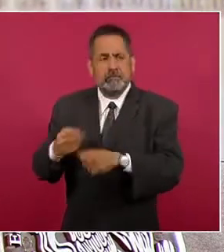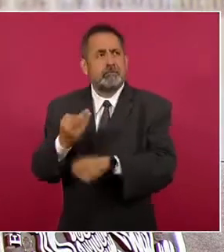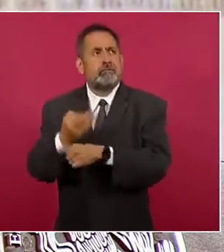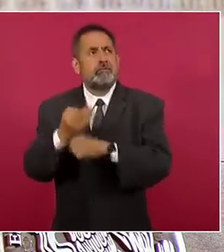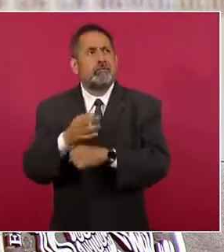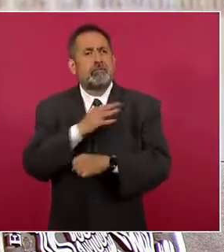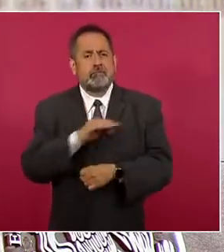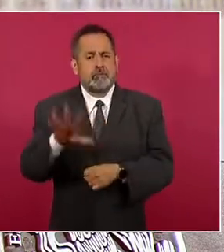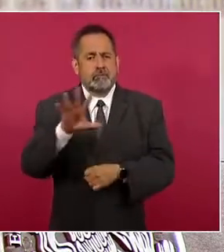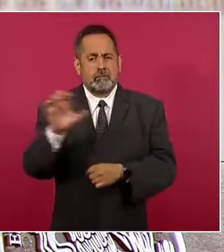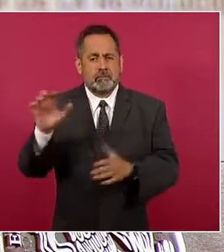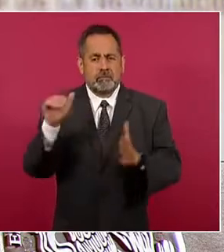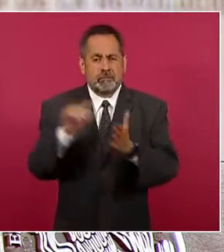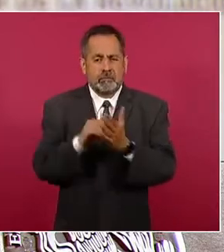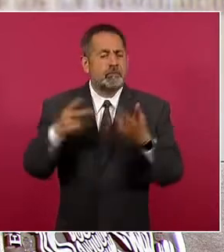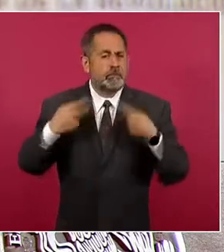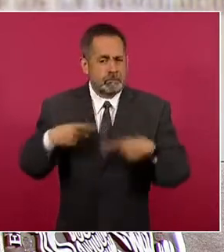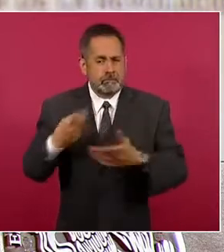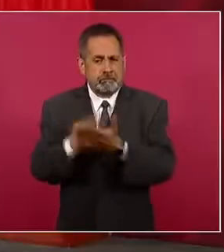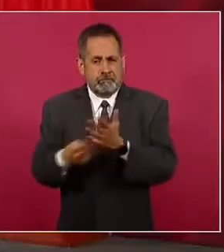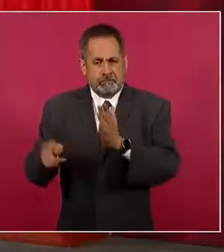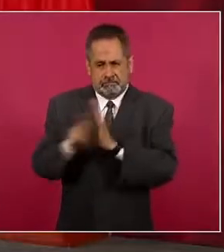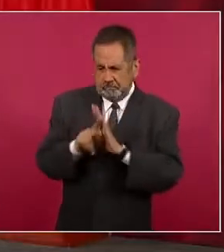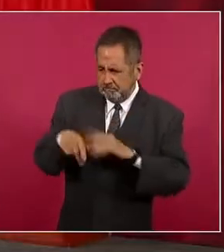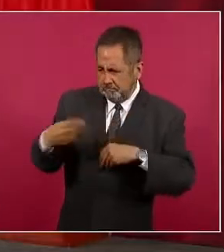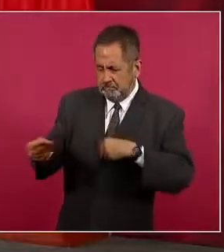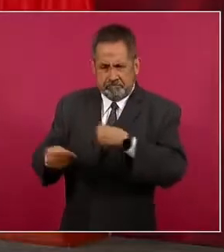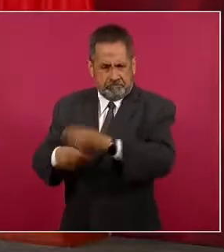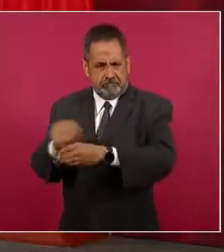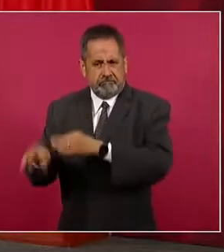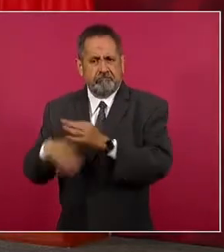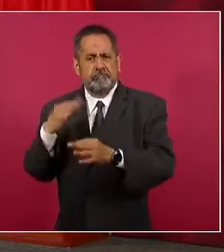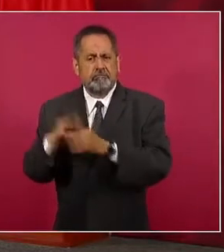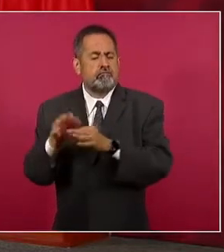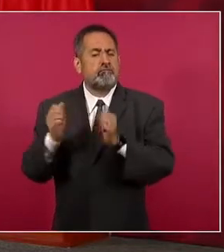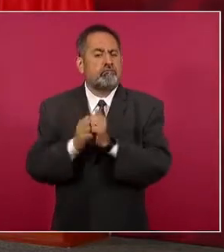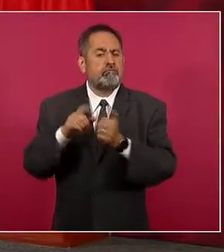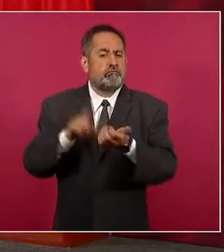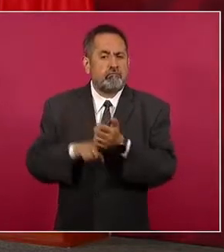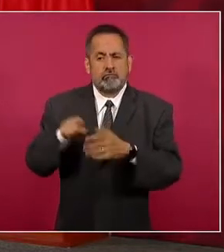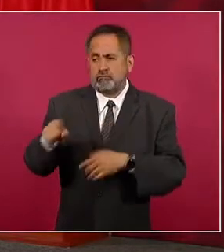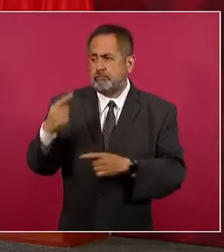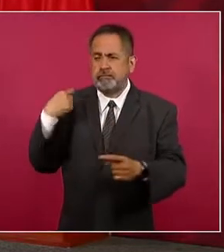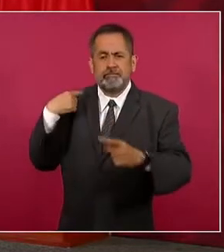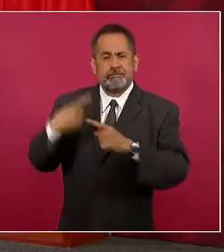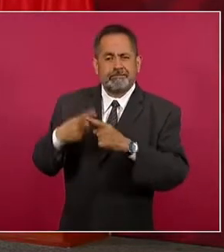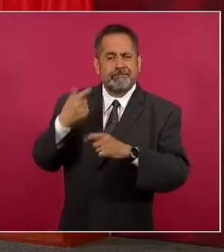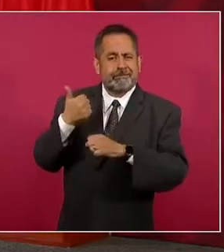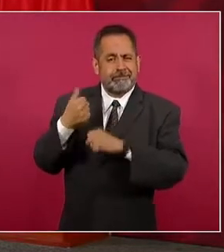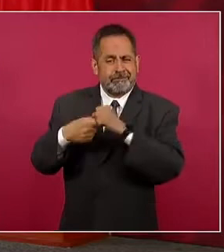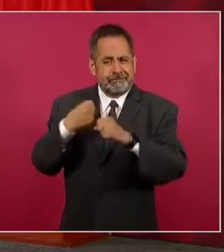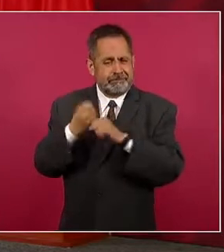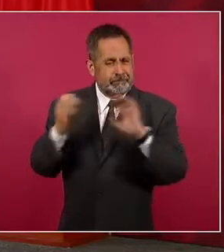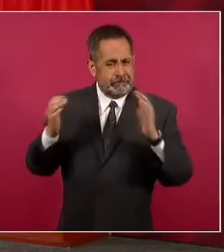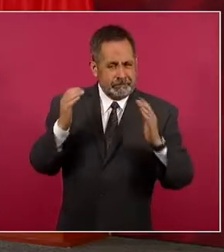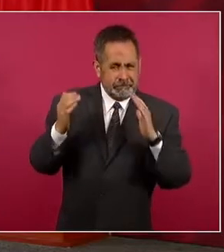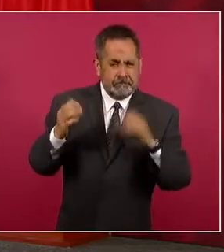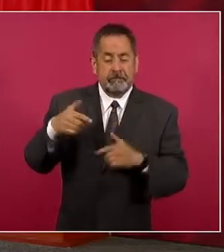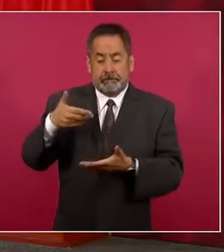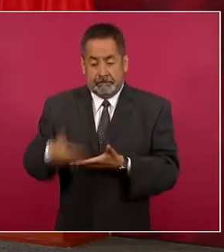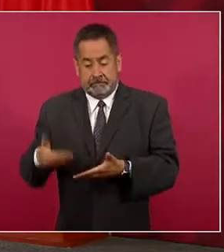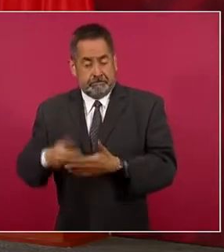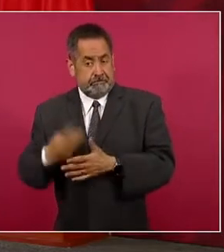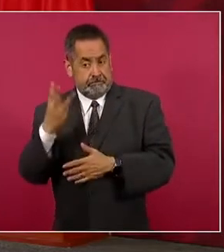de 500 mil trabajadores de la educación, lo que corresponde con respecto al sexenio pasado. En solo tres años